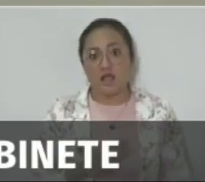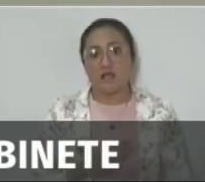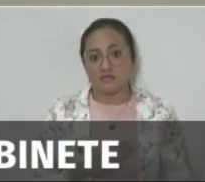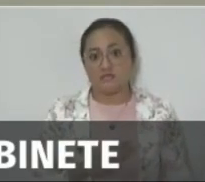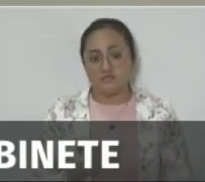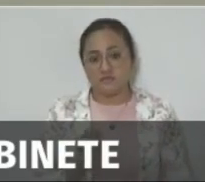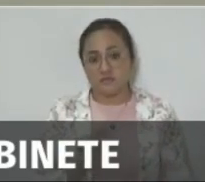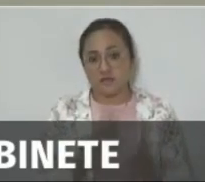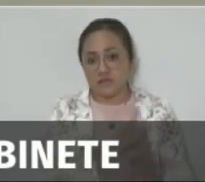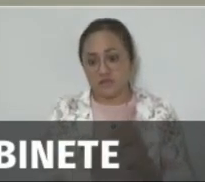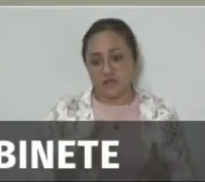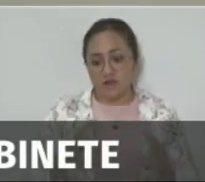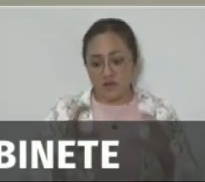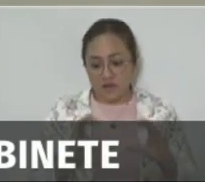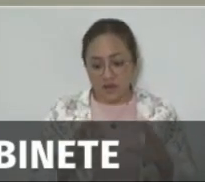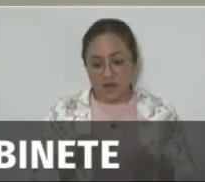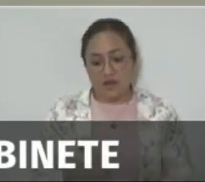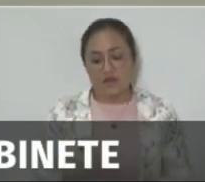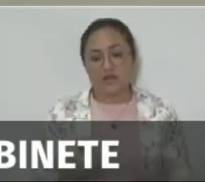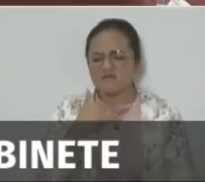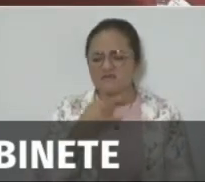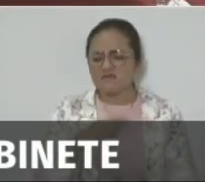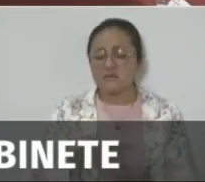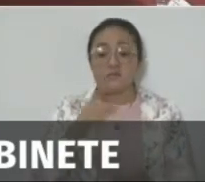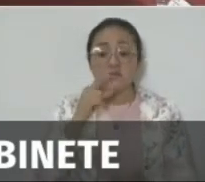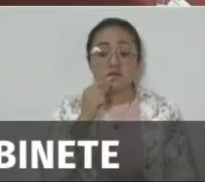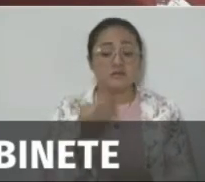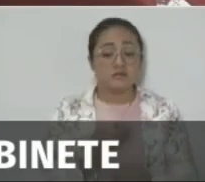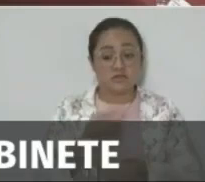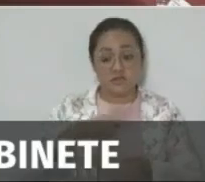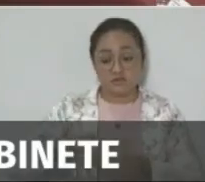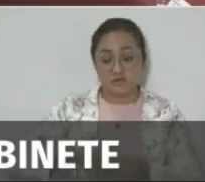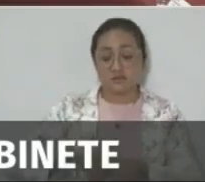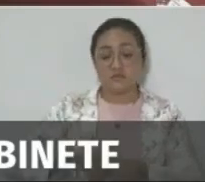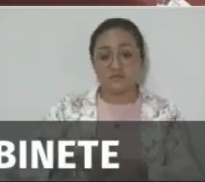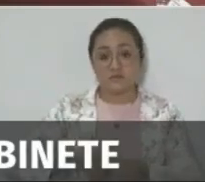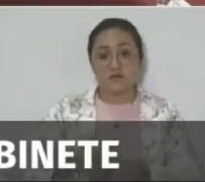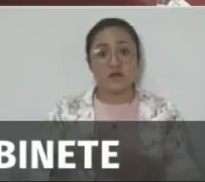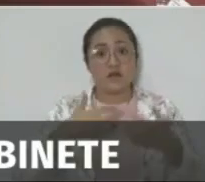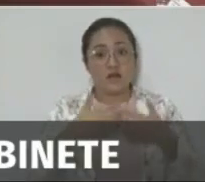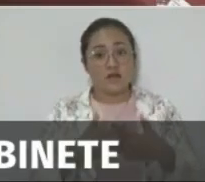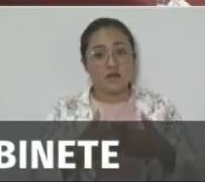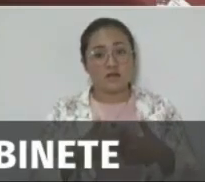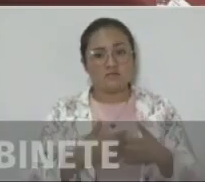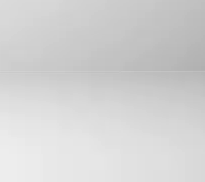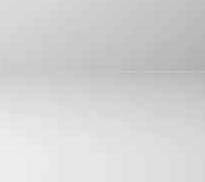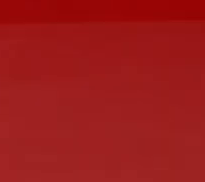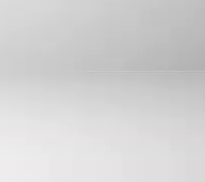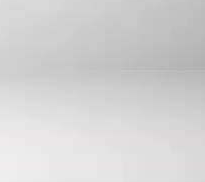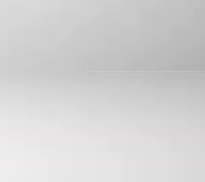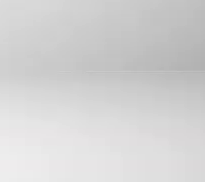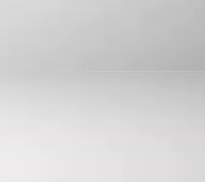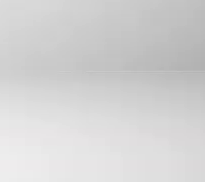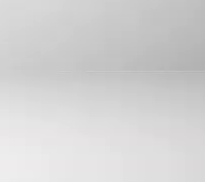que mantendrá una lucha frontal contra el crimen la inseguridad y la corrupción